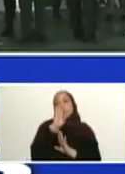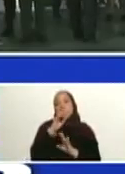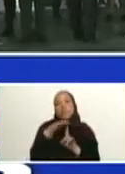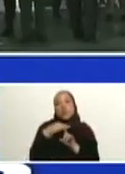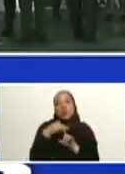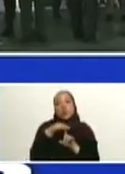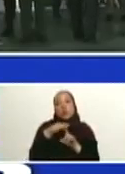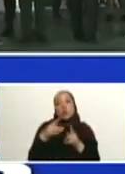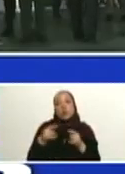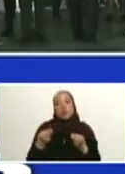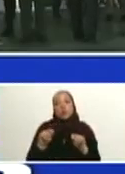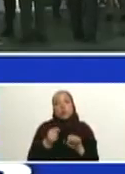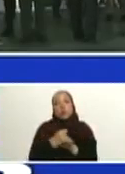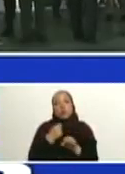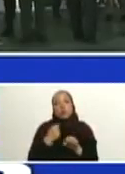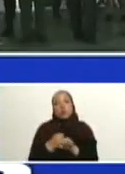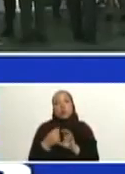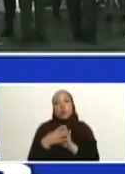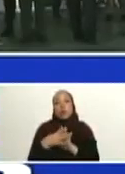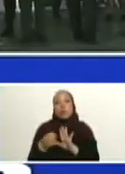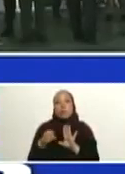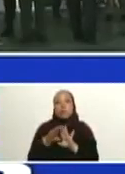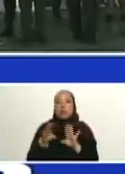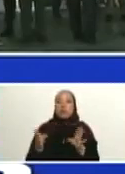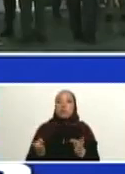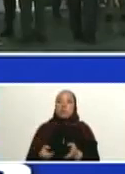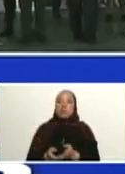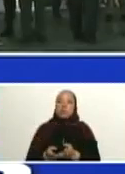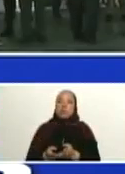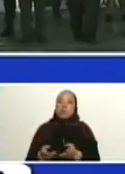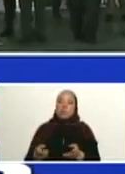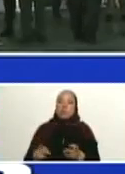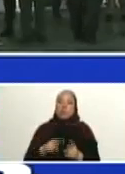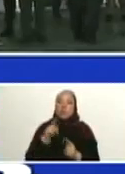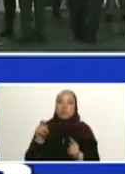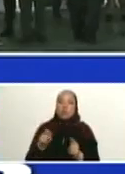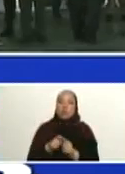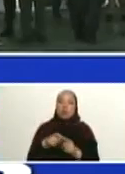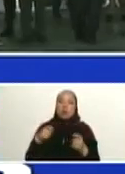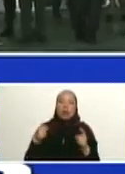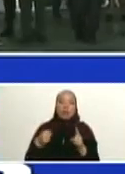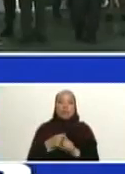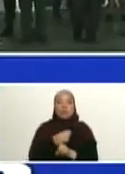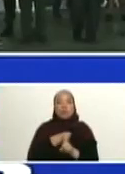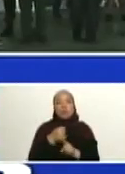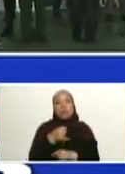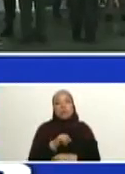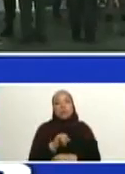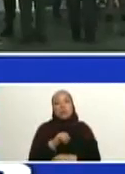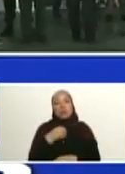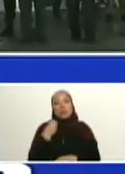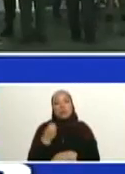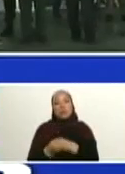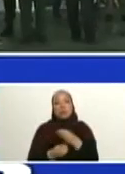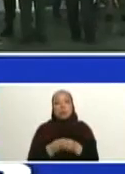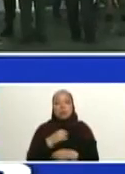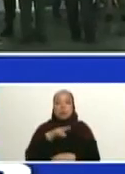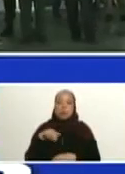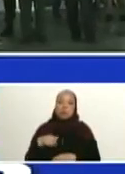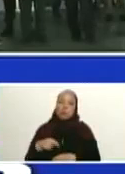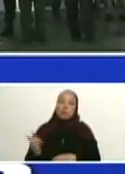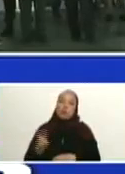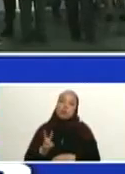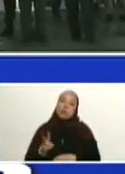circunstancias. Y es ejemplo para el mundo, este espíritu nacional, este espíritu de batalla que tiene Venezuela